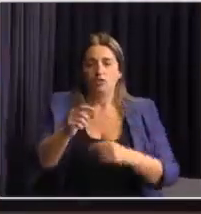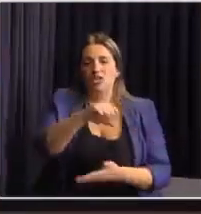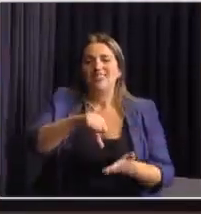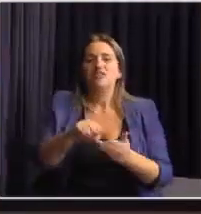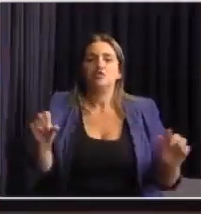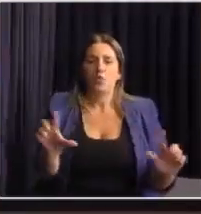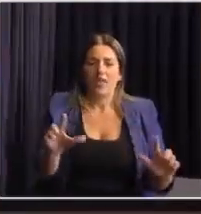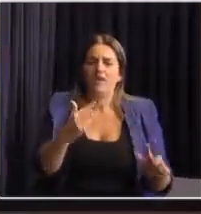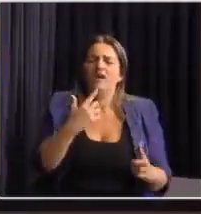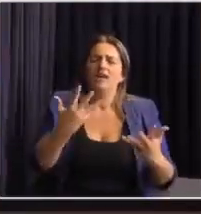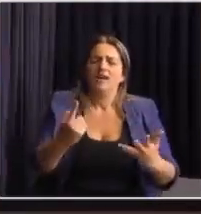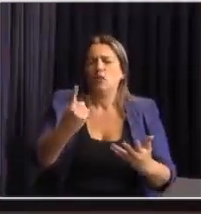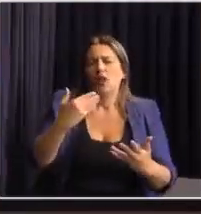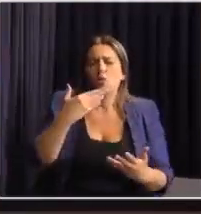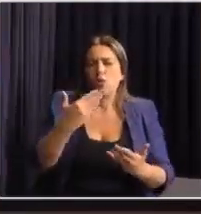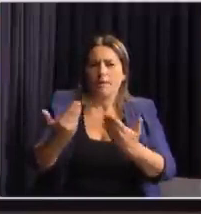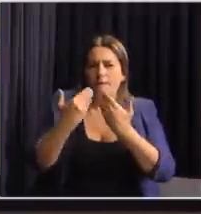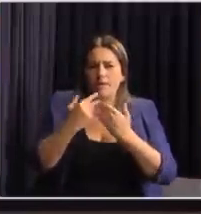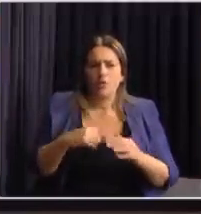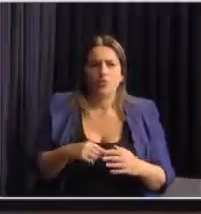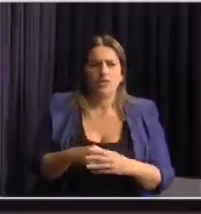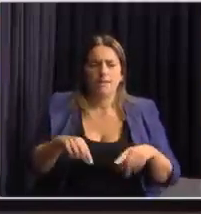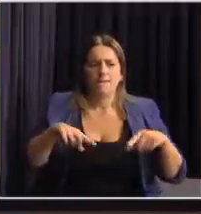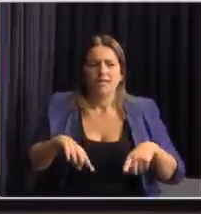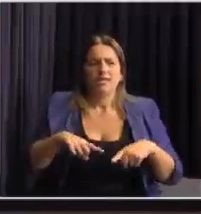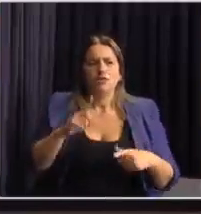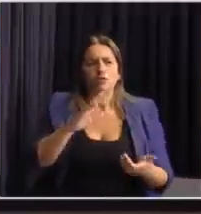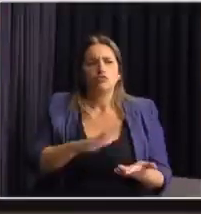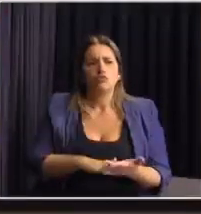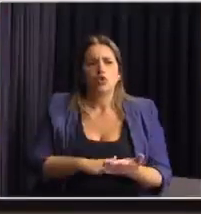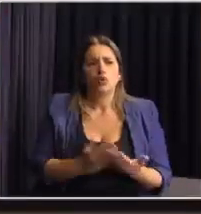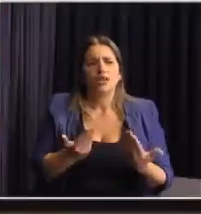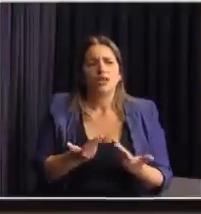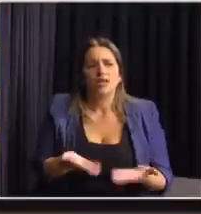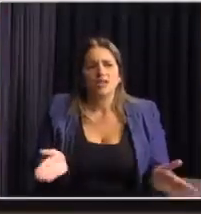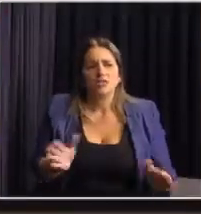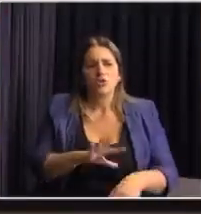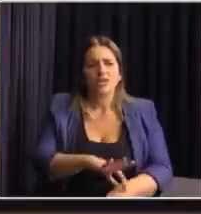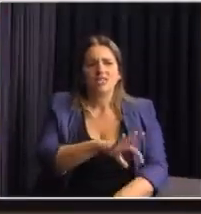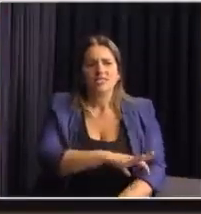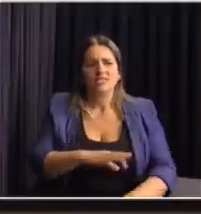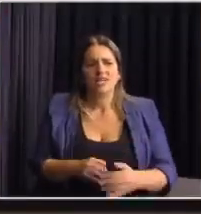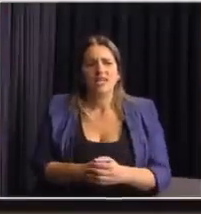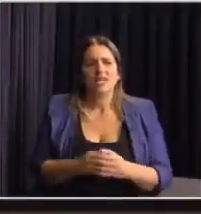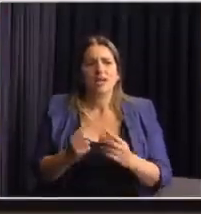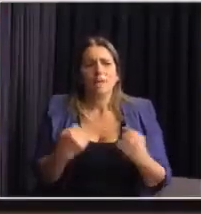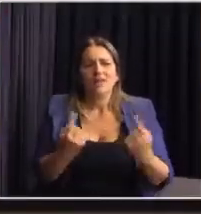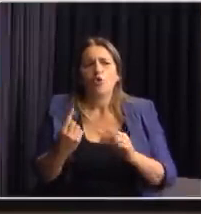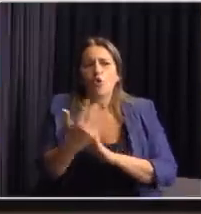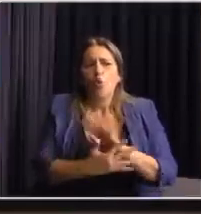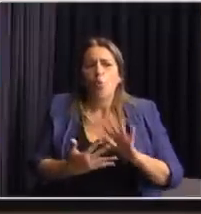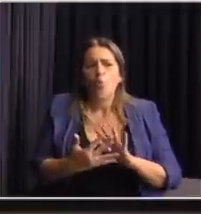Ciudad. Quería una duda que me quedó, ministro, con respecto al inicio de inicial. No sé si es para todo el